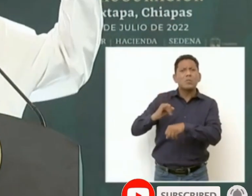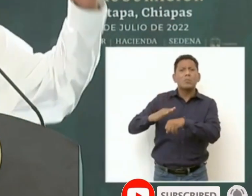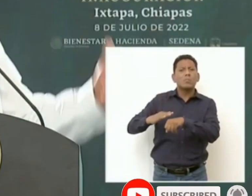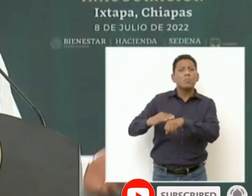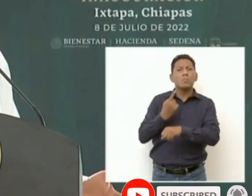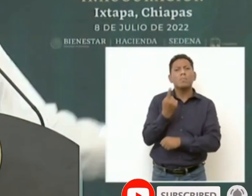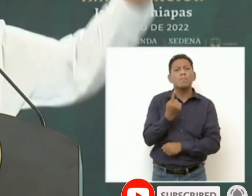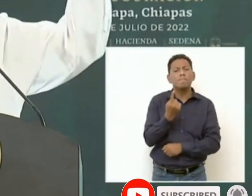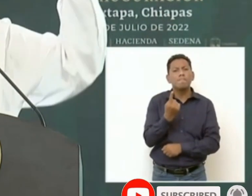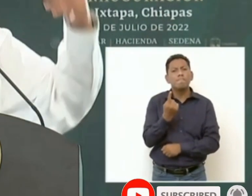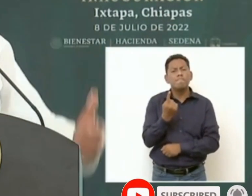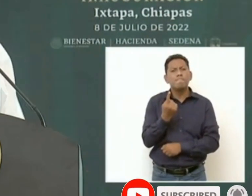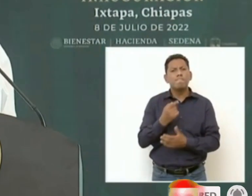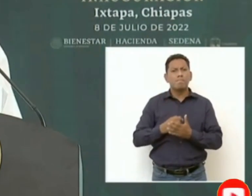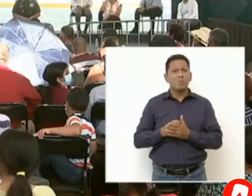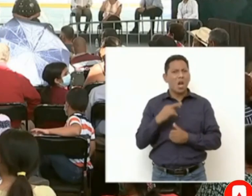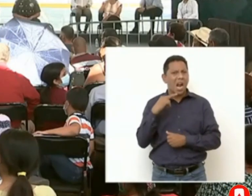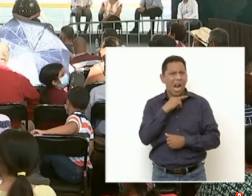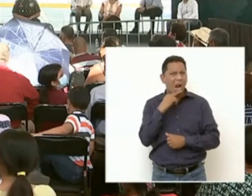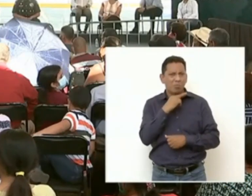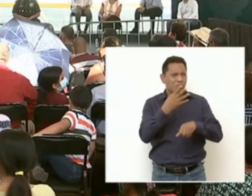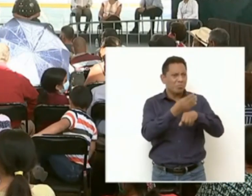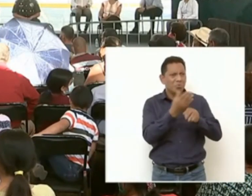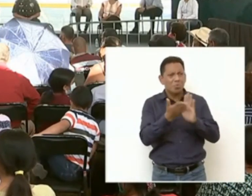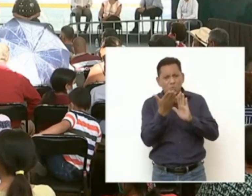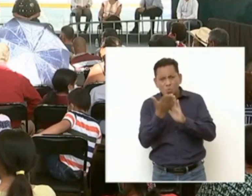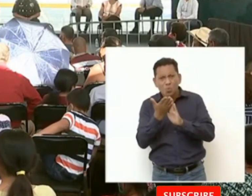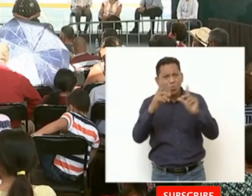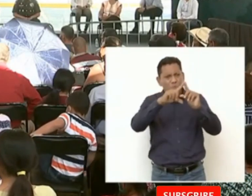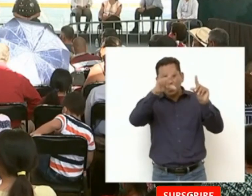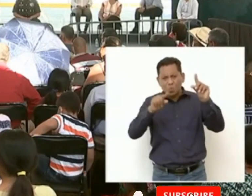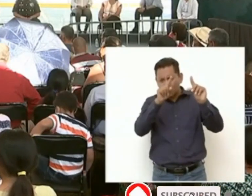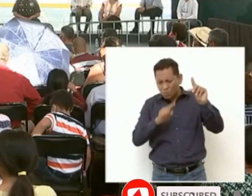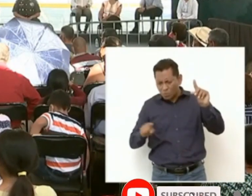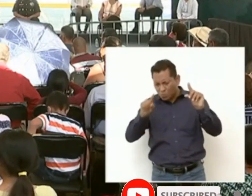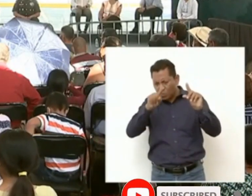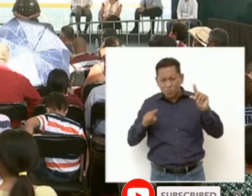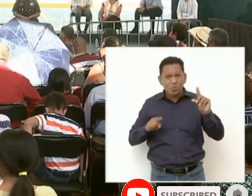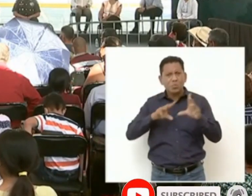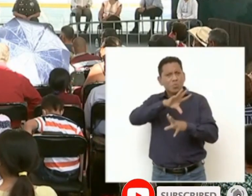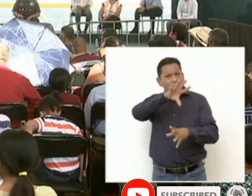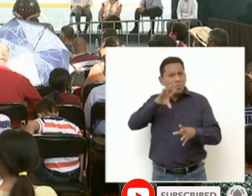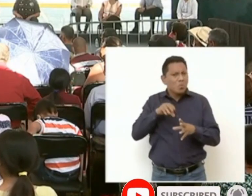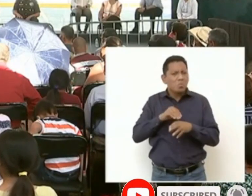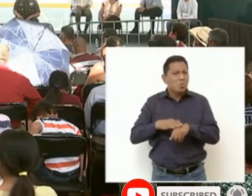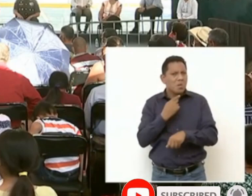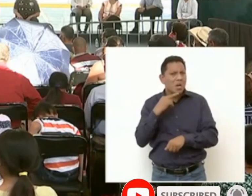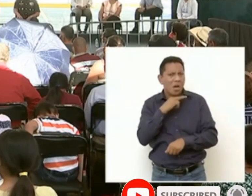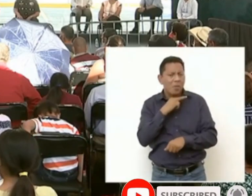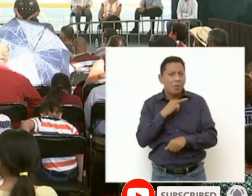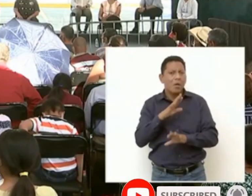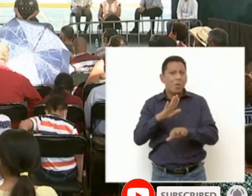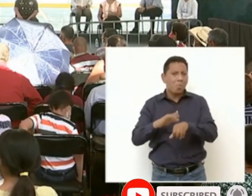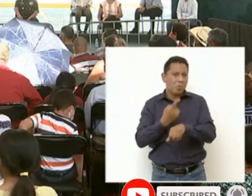así, de manera masiva? No va a haber ningún banco, ni siquiera van a tener la mitad de